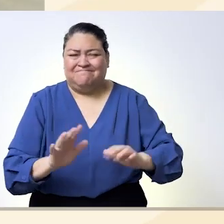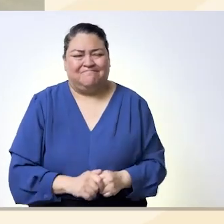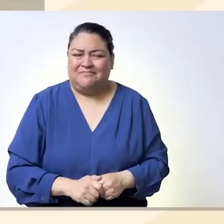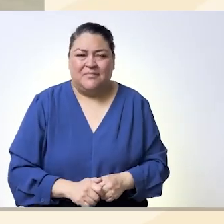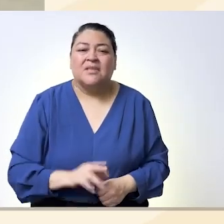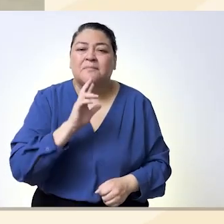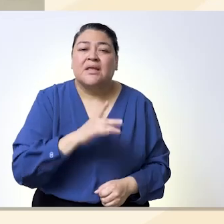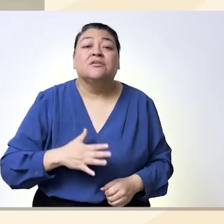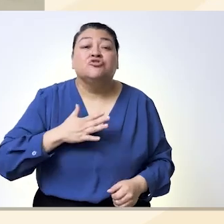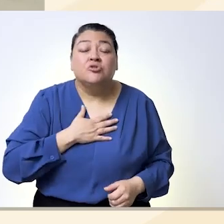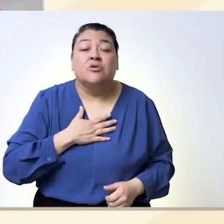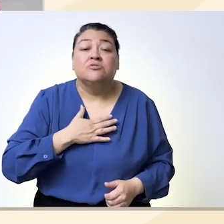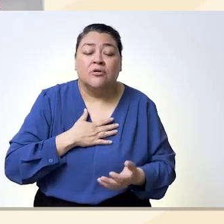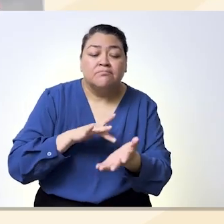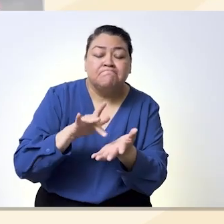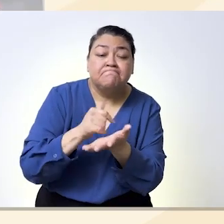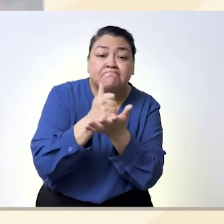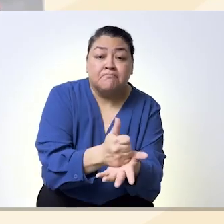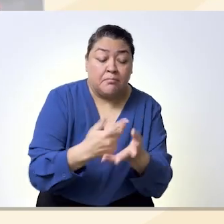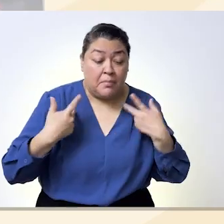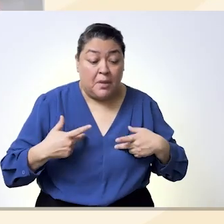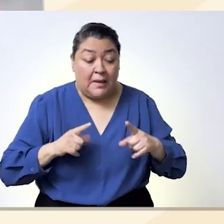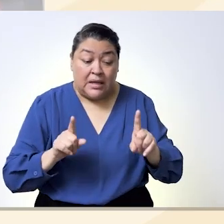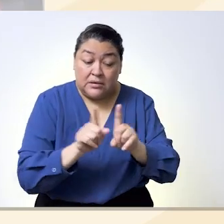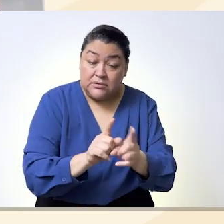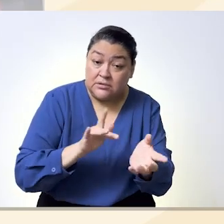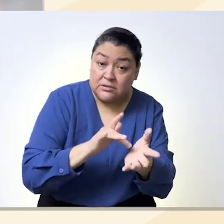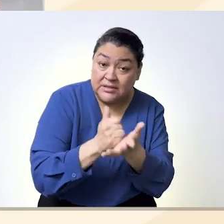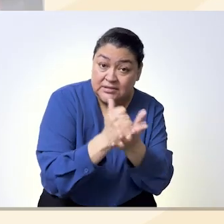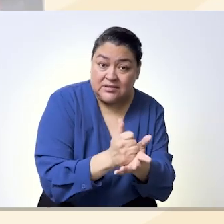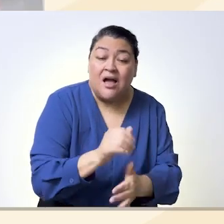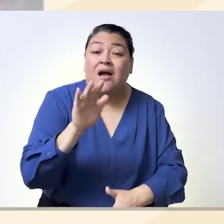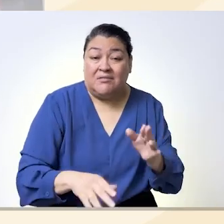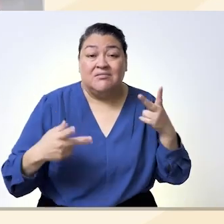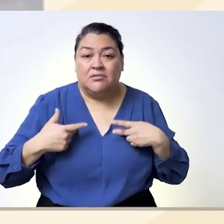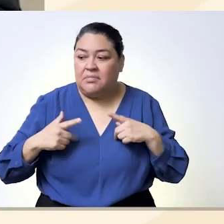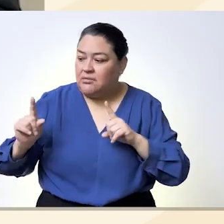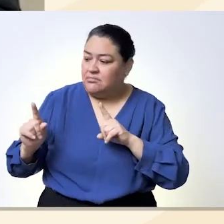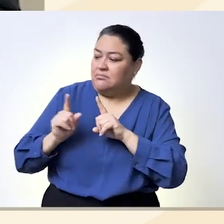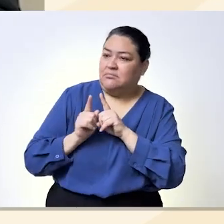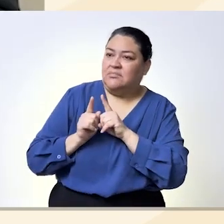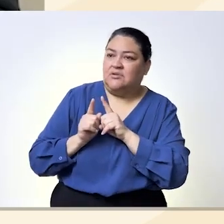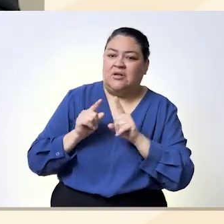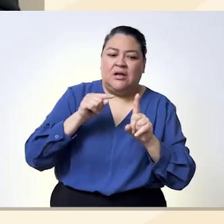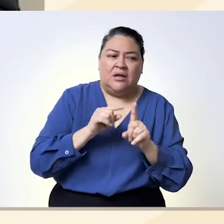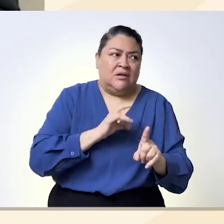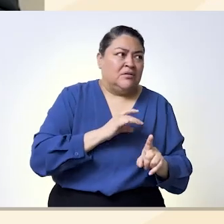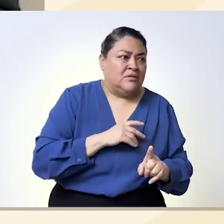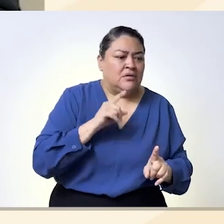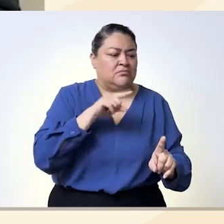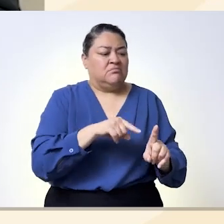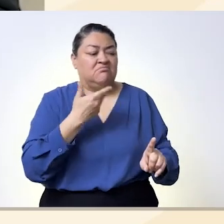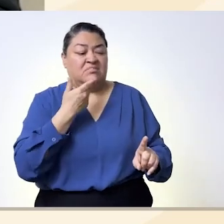persona auténticamente se siente acompañada? Nadie se siente acompañado desde la inseguridad. Nadie se siente acompañado desde el juicio. Nadie se siente acompañado desde la no